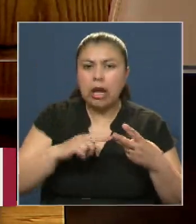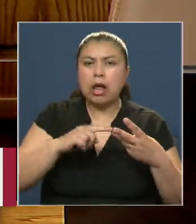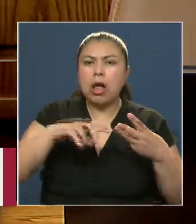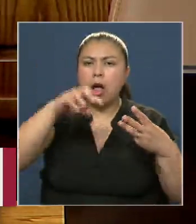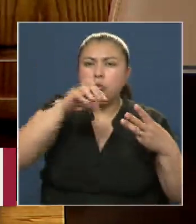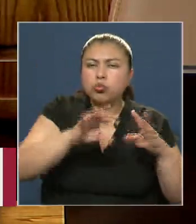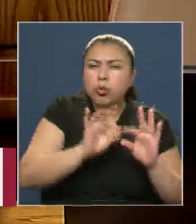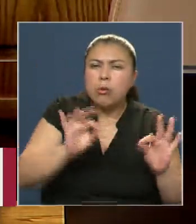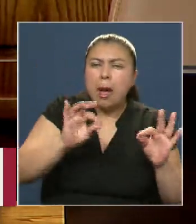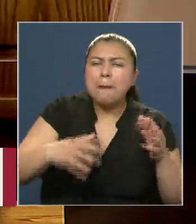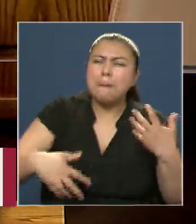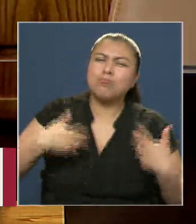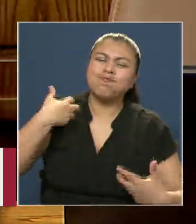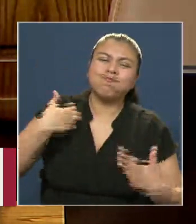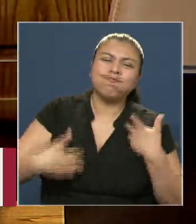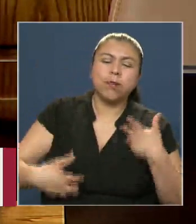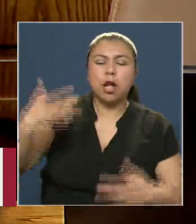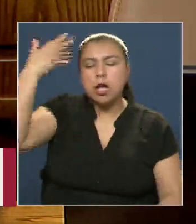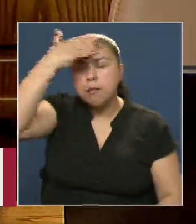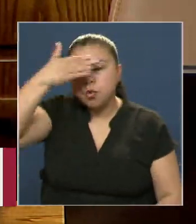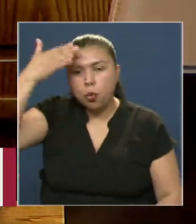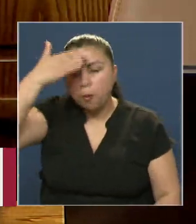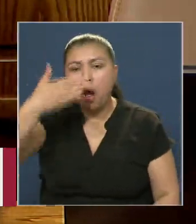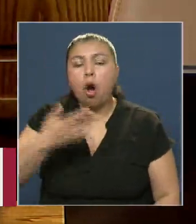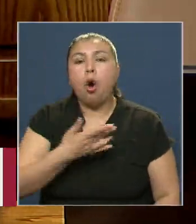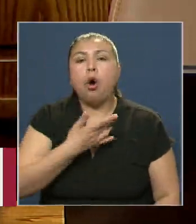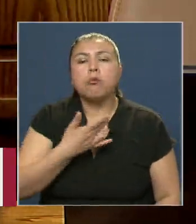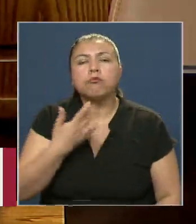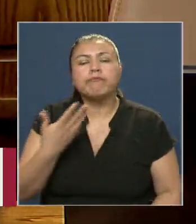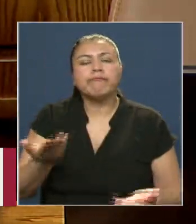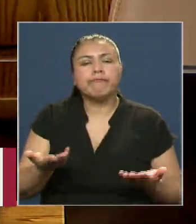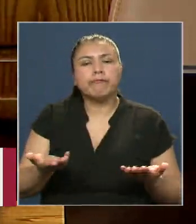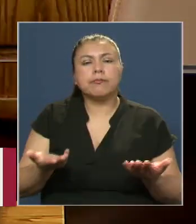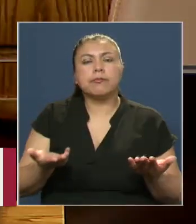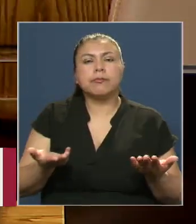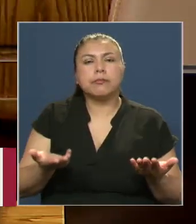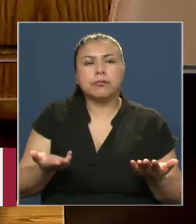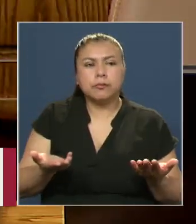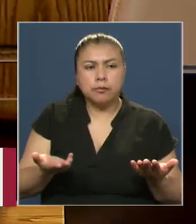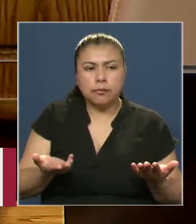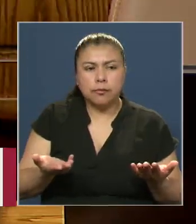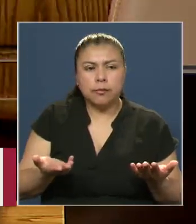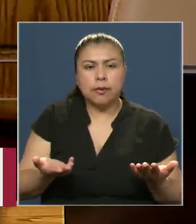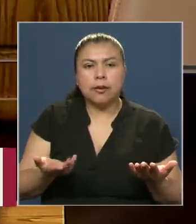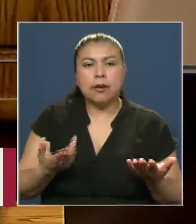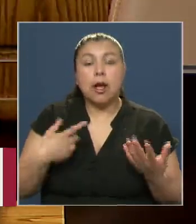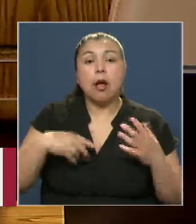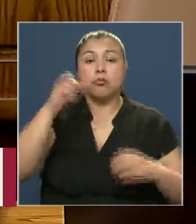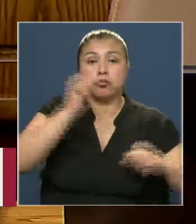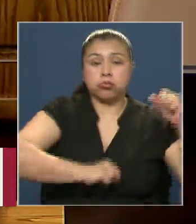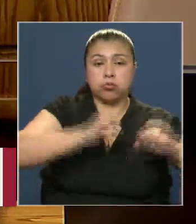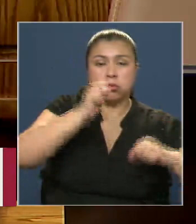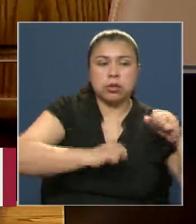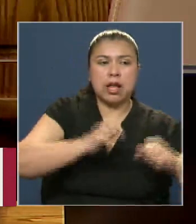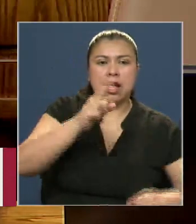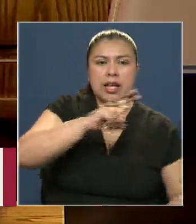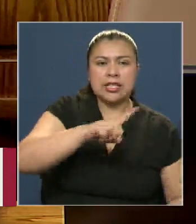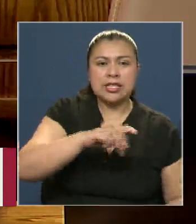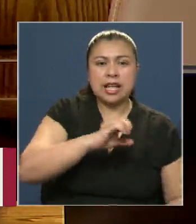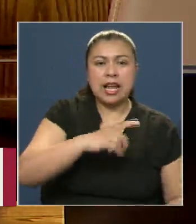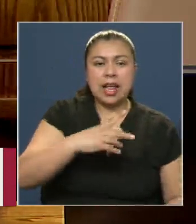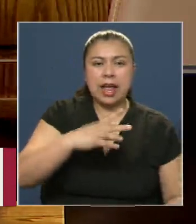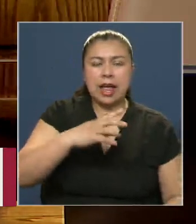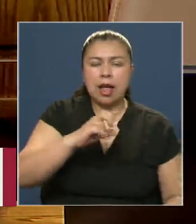Están muy molestos y preocupados, ya que se pretende instalar, por medio de la empresa Celeo Redes,